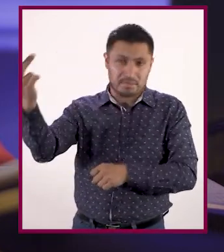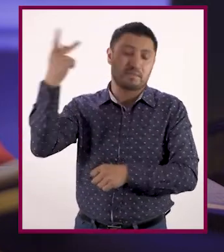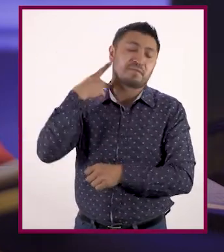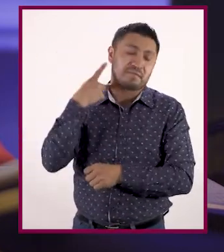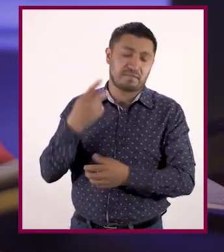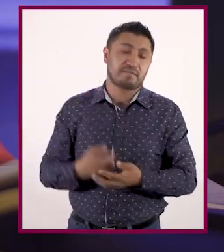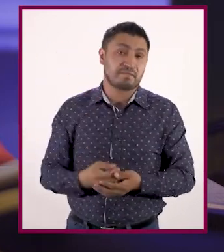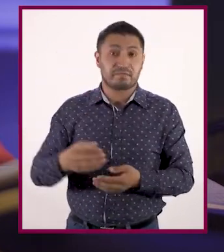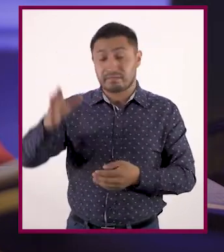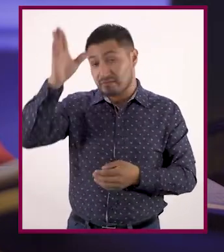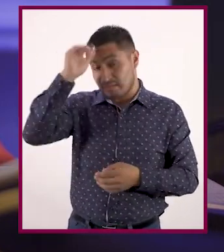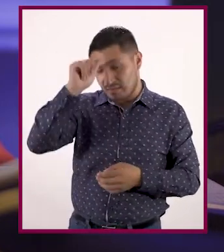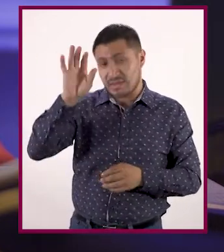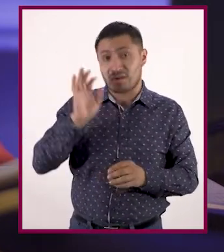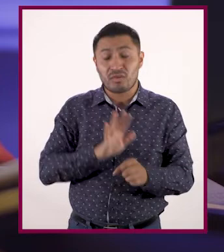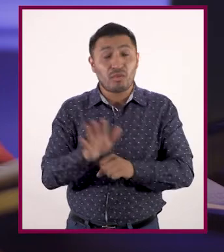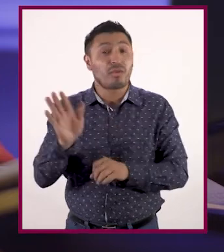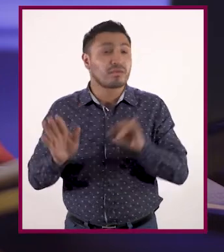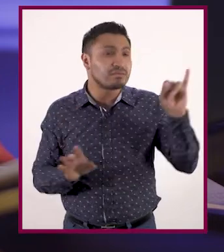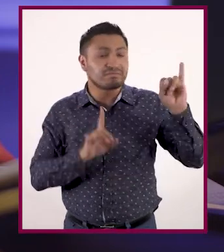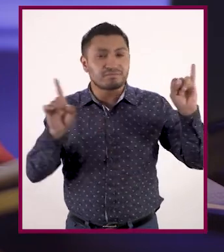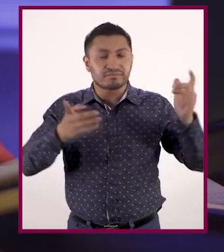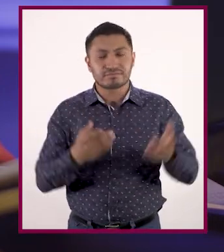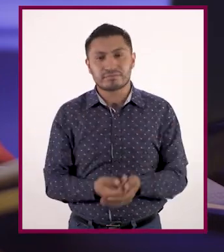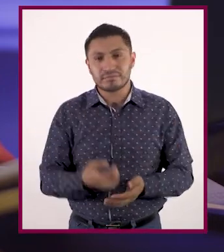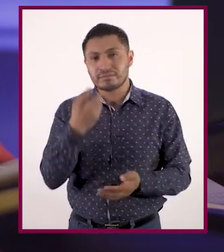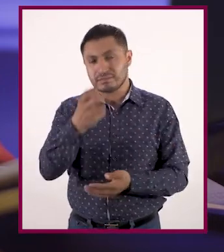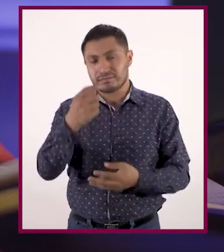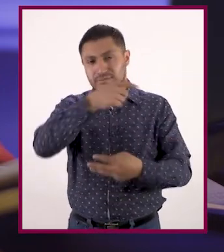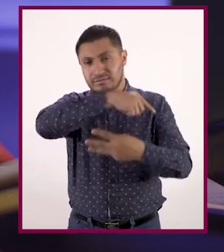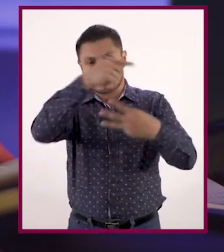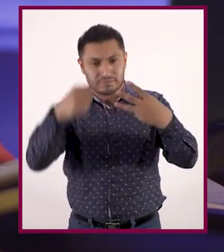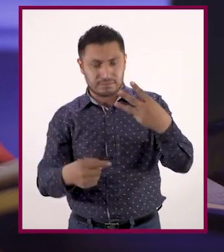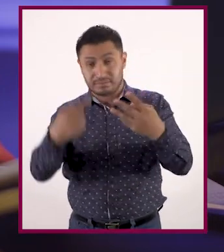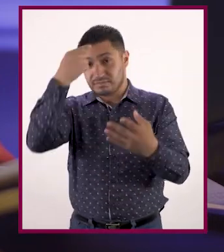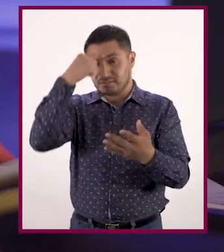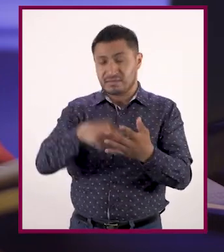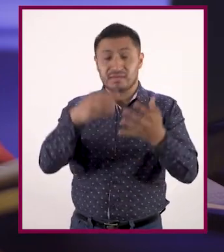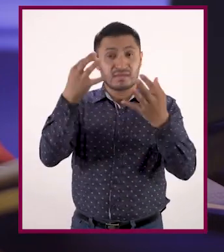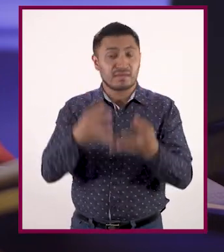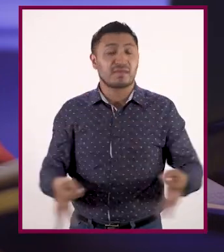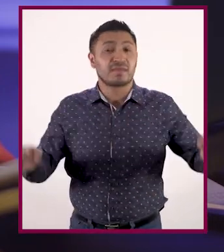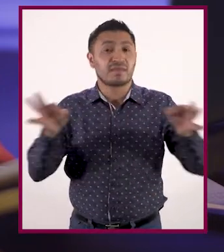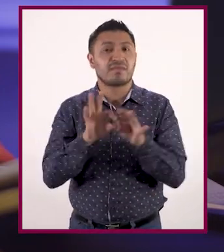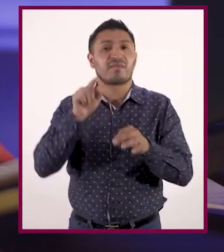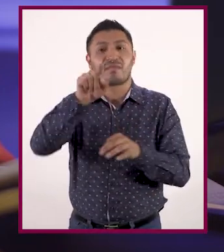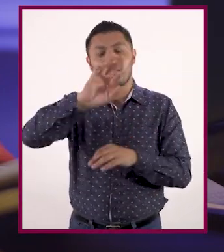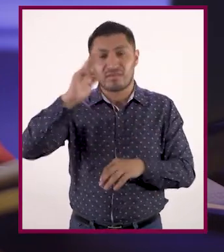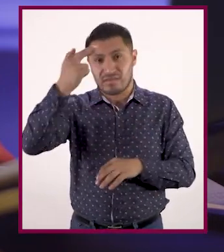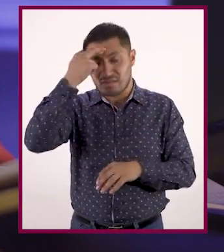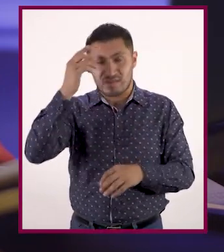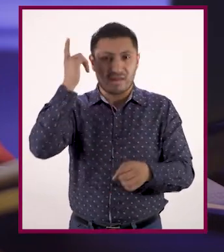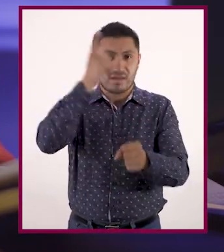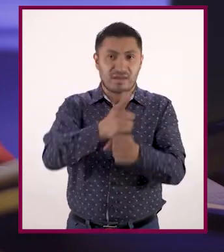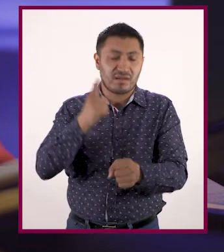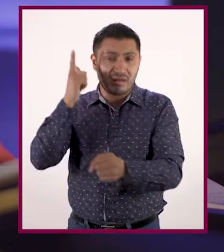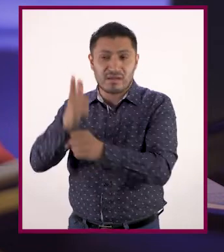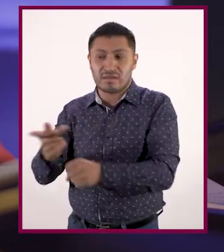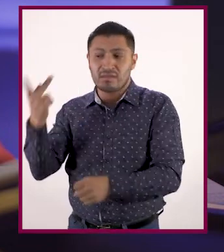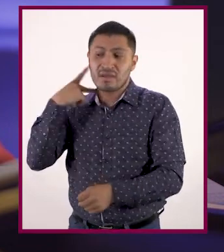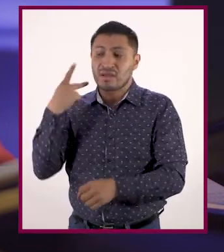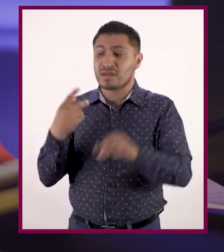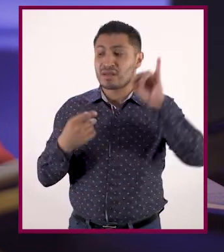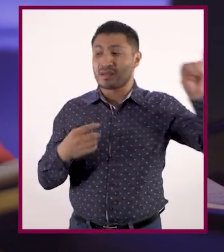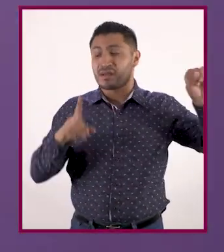facilitar el diálogo y buscar acuerdos y este es nuestro top 3 que creemos es importante tomar en cuenta para identificar una política de